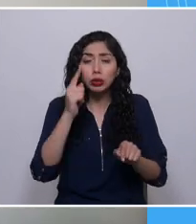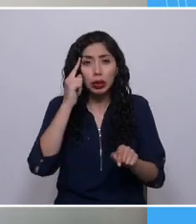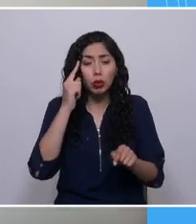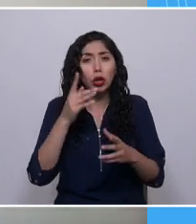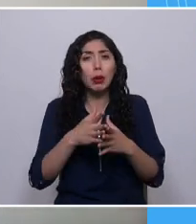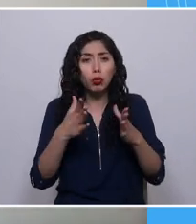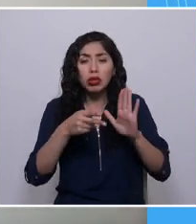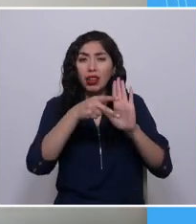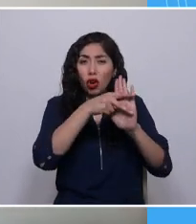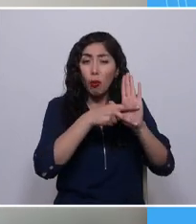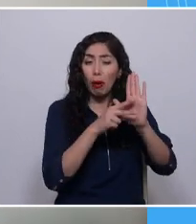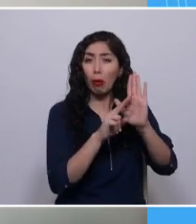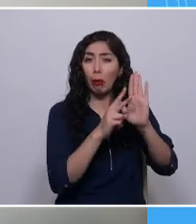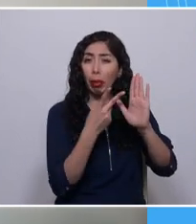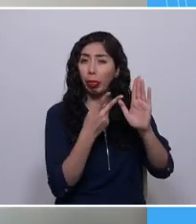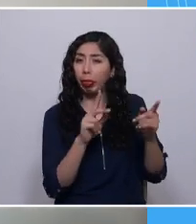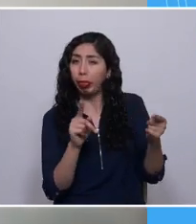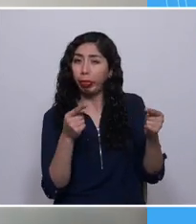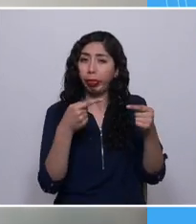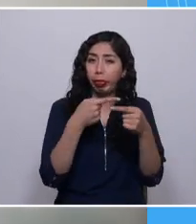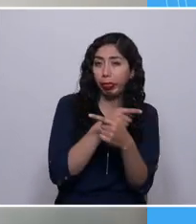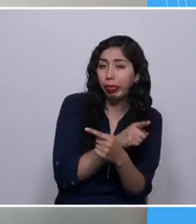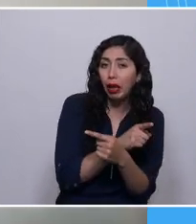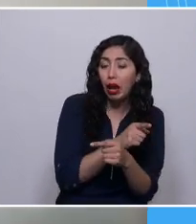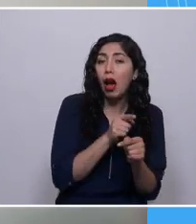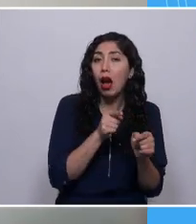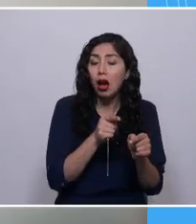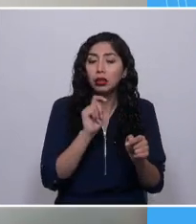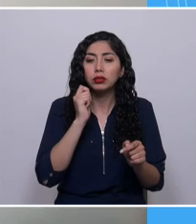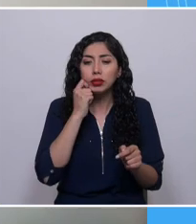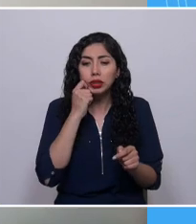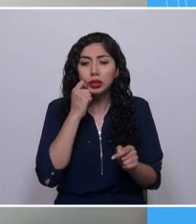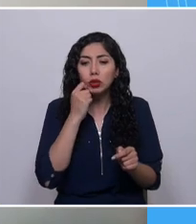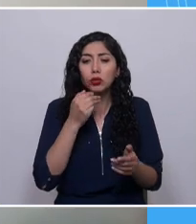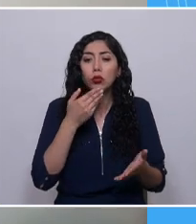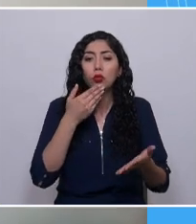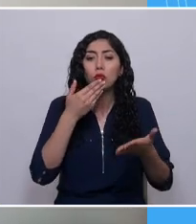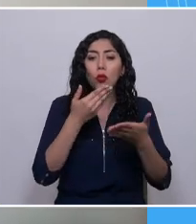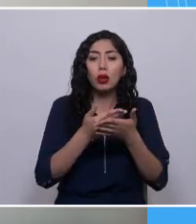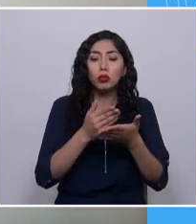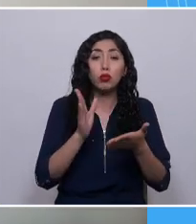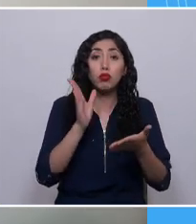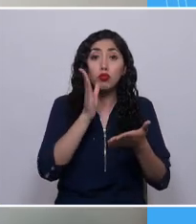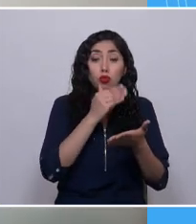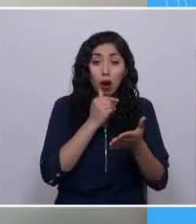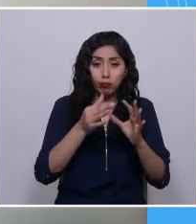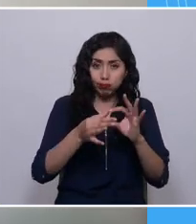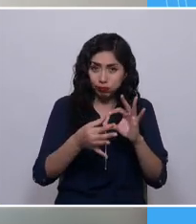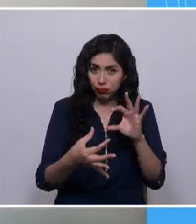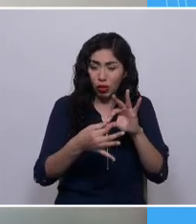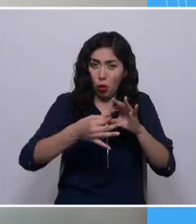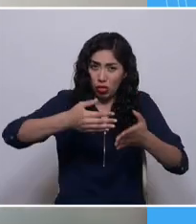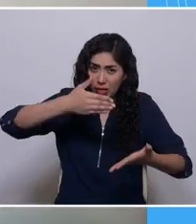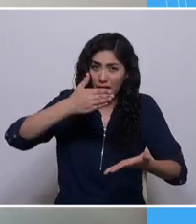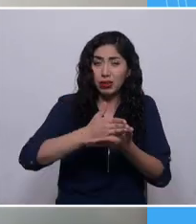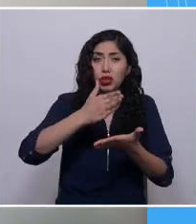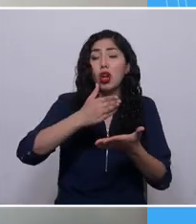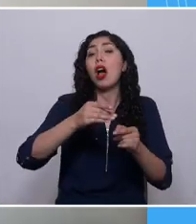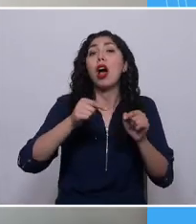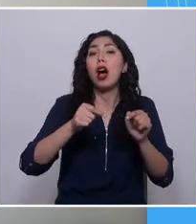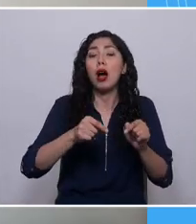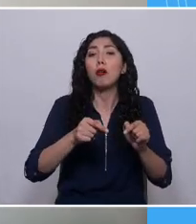ser contradictorias, por lo que dejar una fórmula abierta que no haga referencia a su carácter de vinculantes puede facilitar el ejercicio de